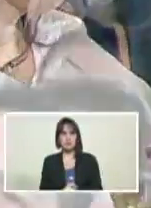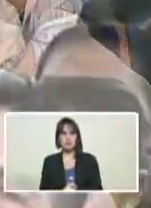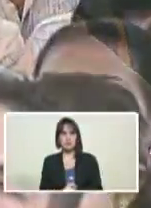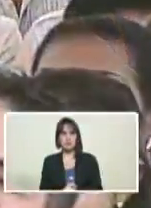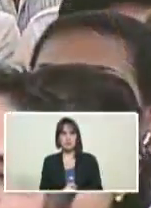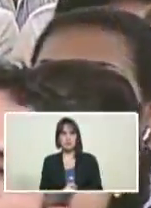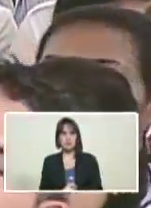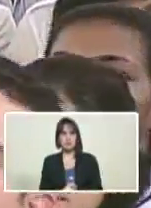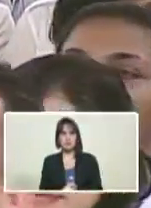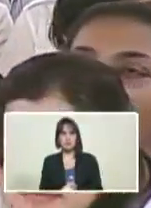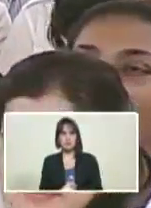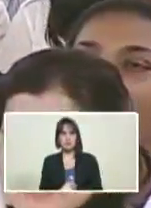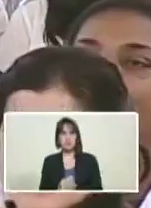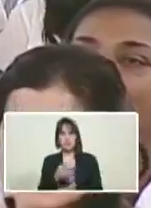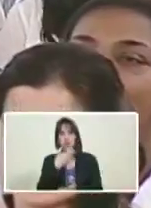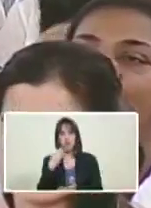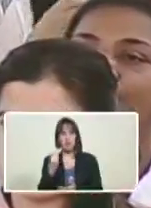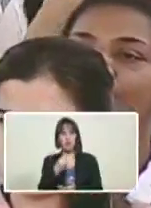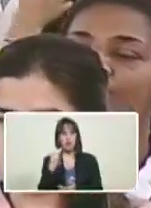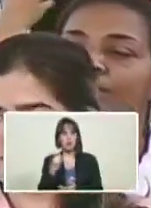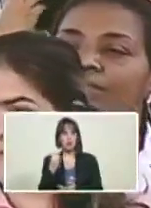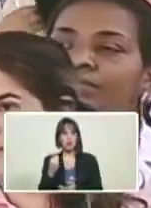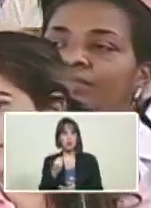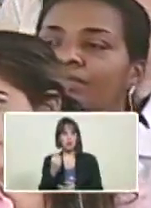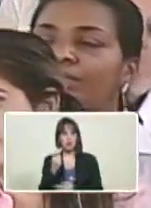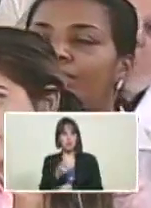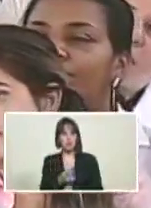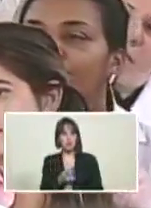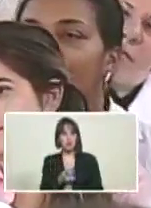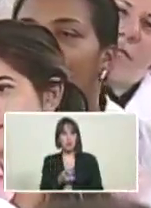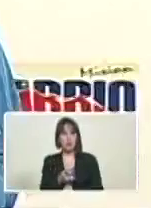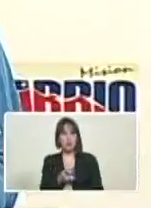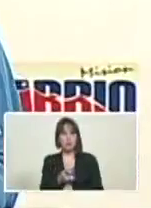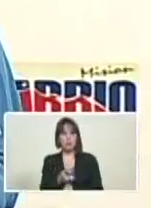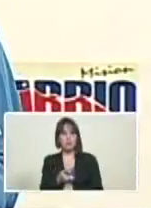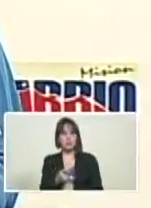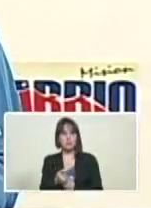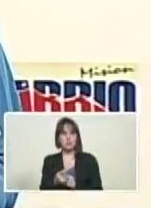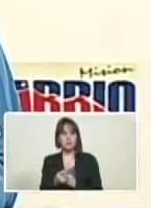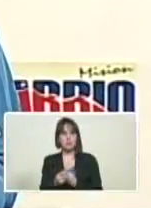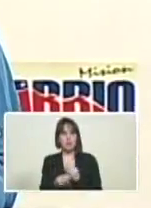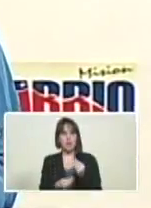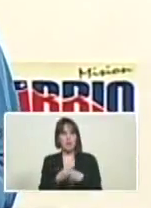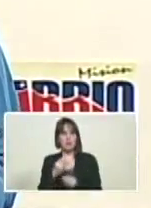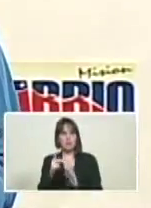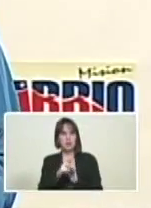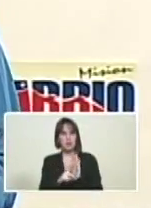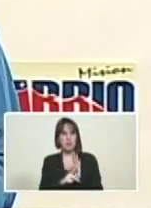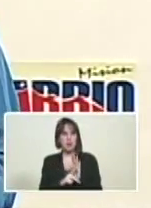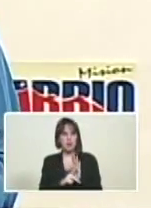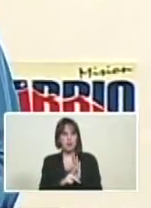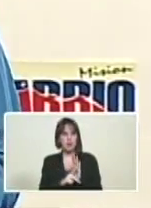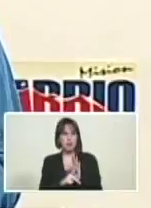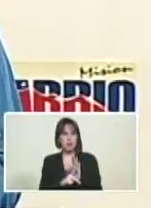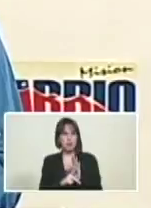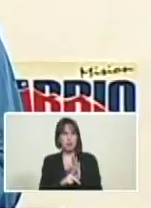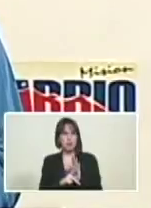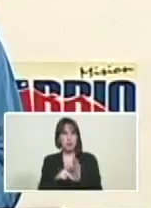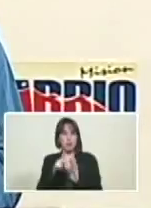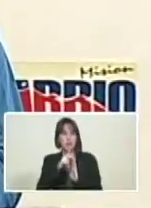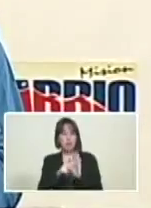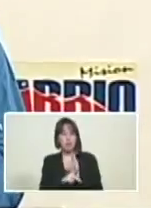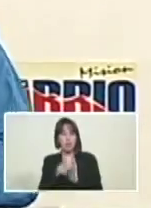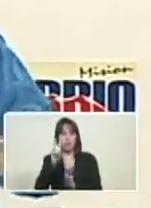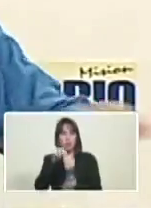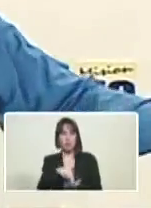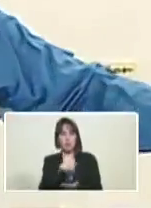La juventud. Tenemos que cumplir el plan. Tenemos que llegar plan 2025, plan de la patria